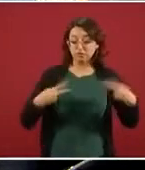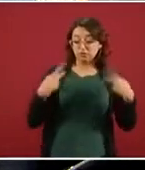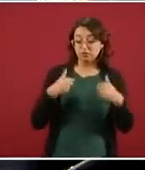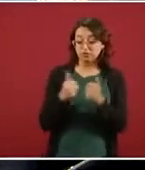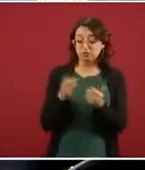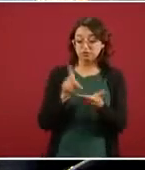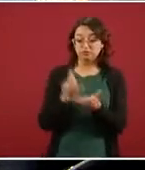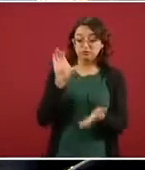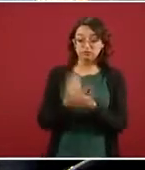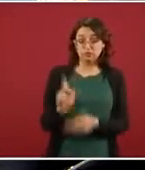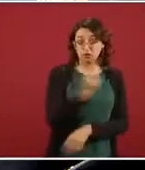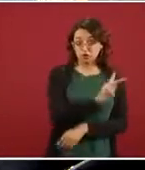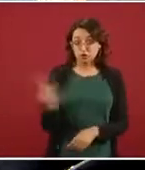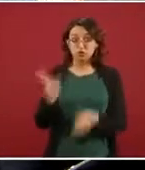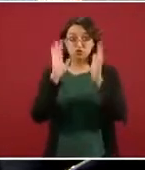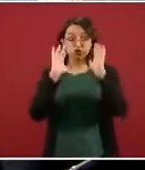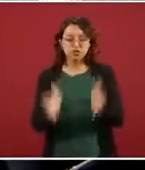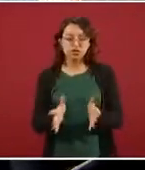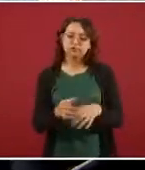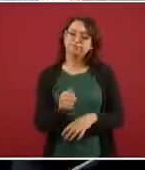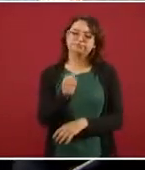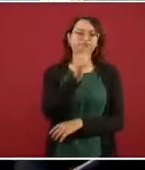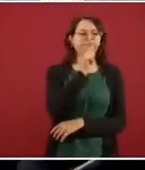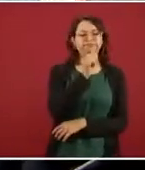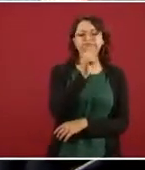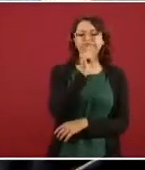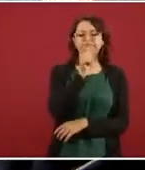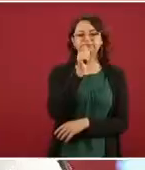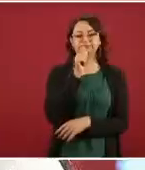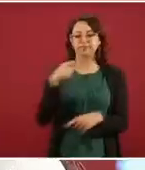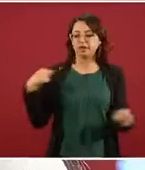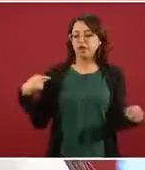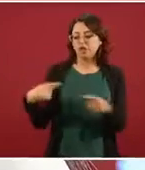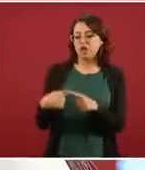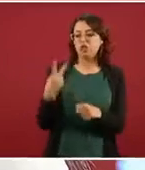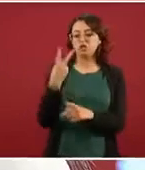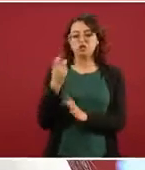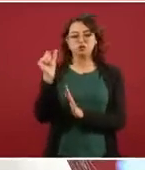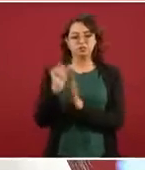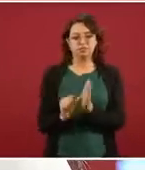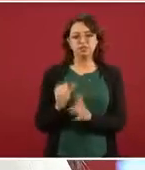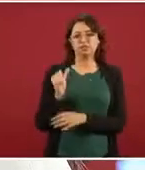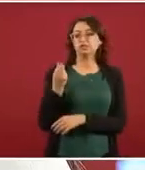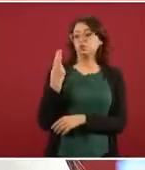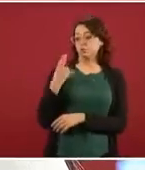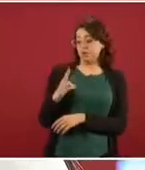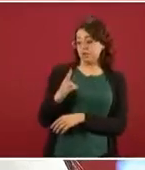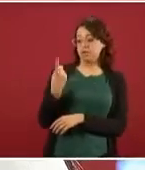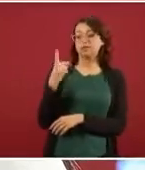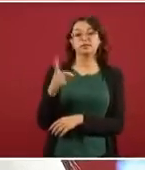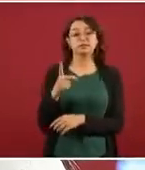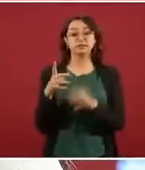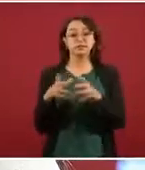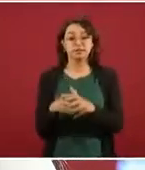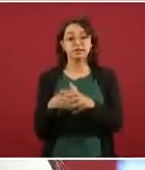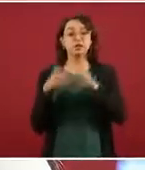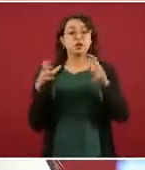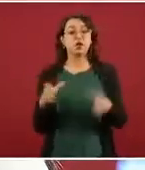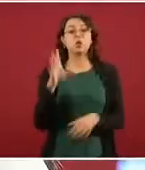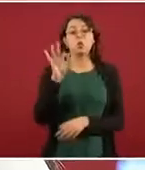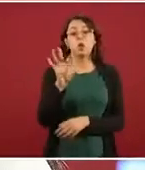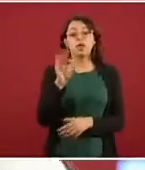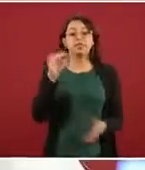discapacidad. En este bimestre todavía incrementamos poco más de 40,000 niños